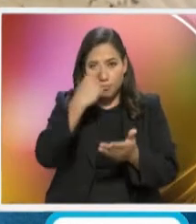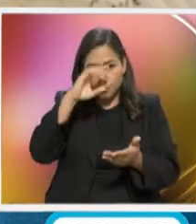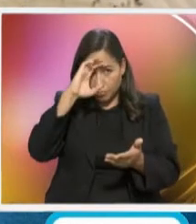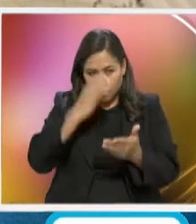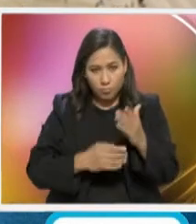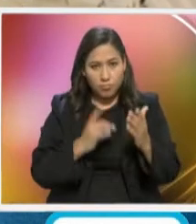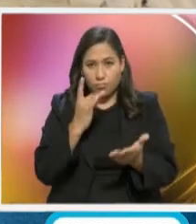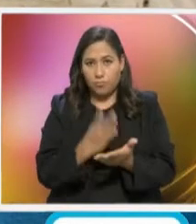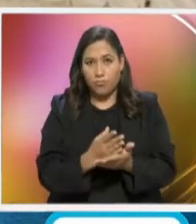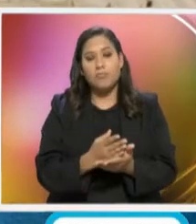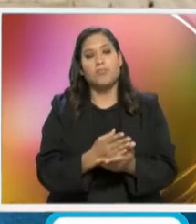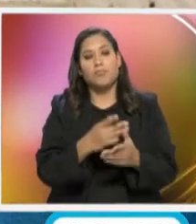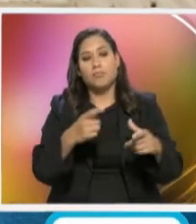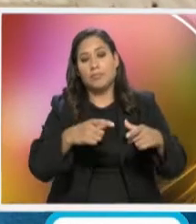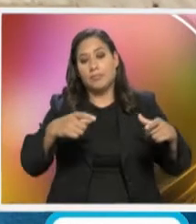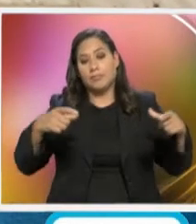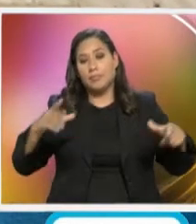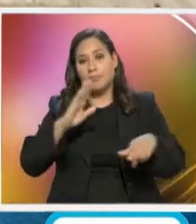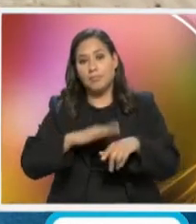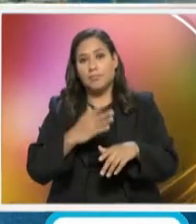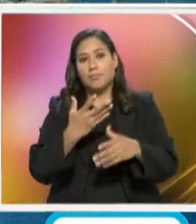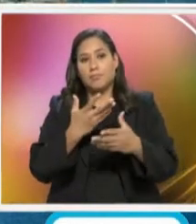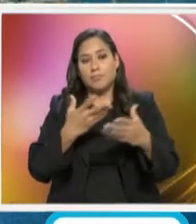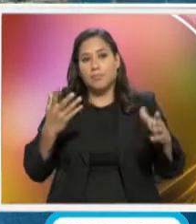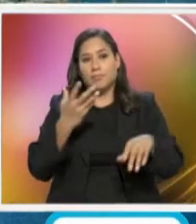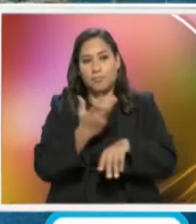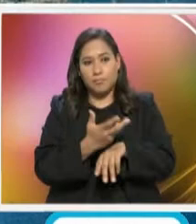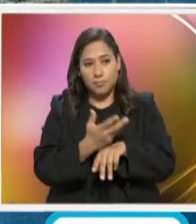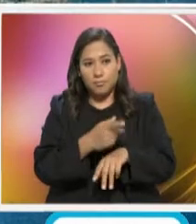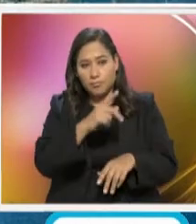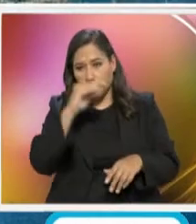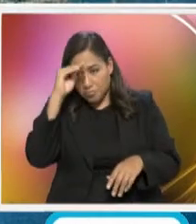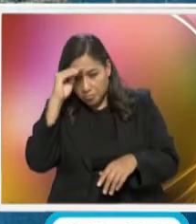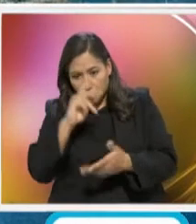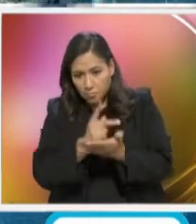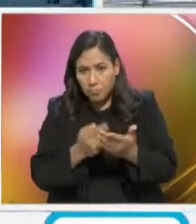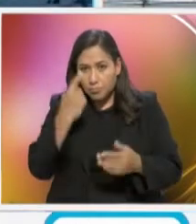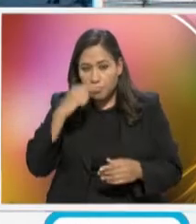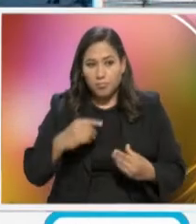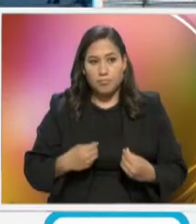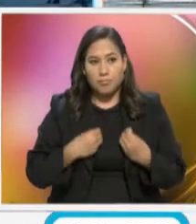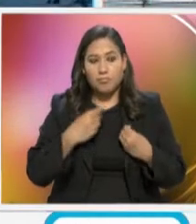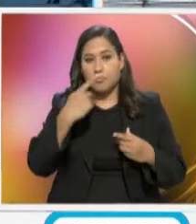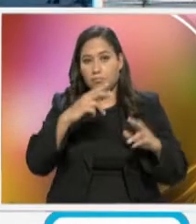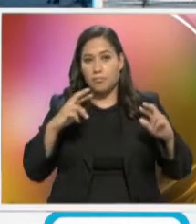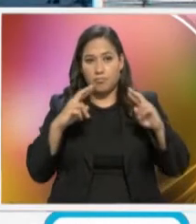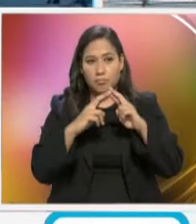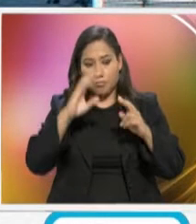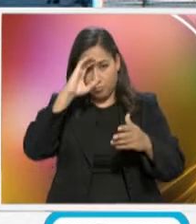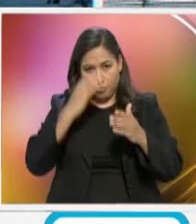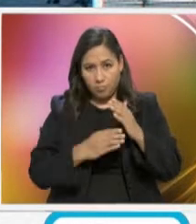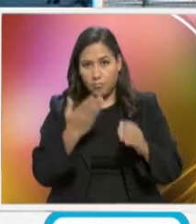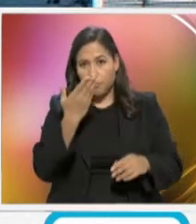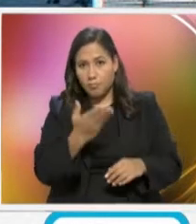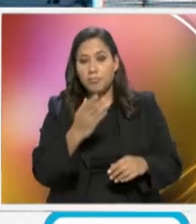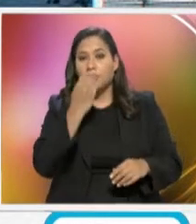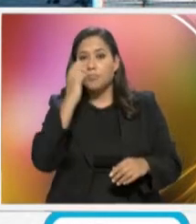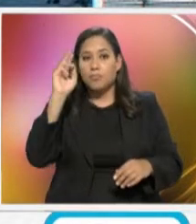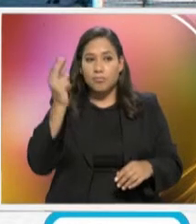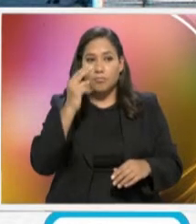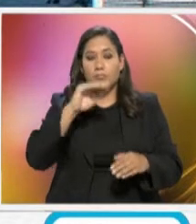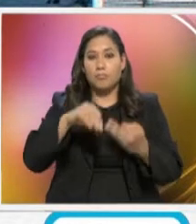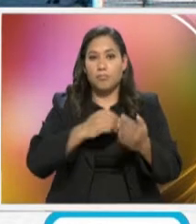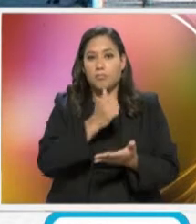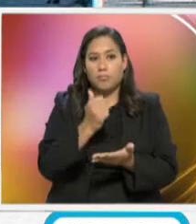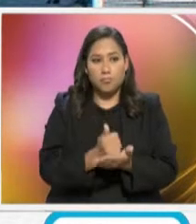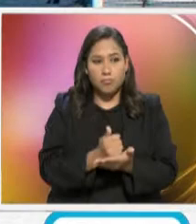una de las comunidades que más rápido ha crecido en Norteamérica y a pesar de haber sido planeada para vivir de acuerdo a lo que la religión católica demanda, la universidad y toda la